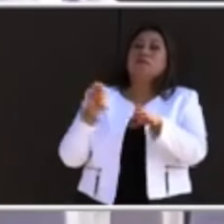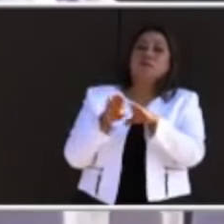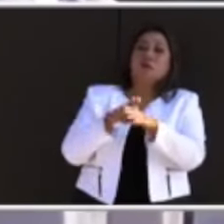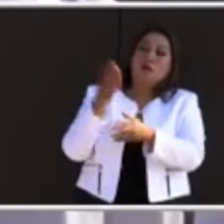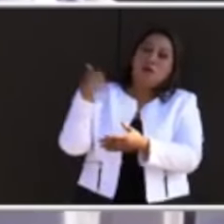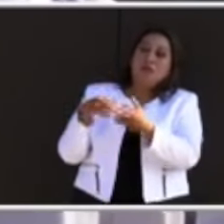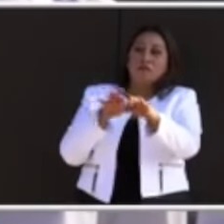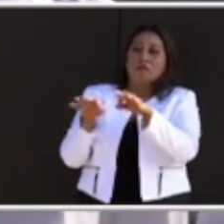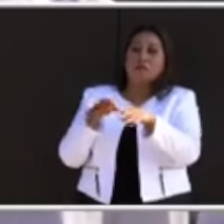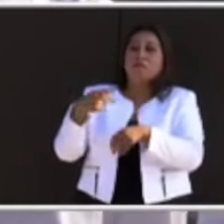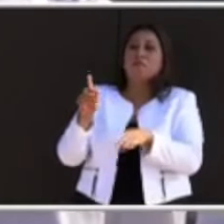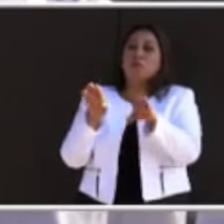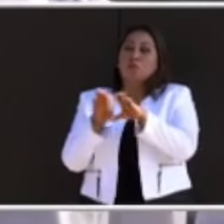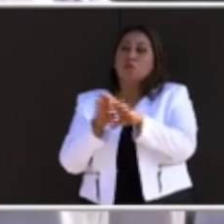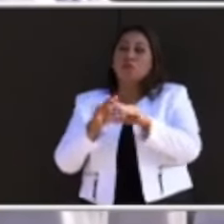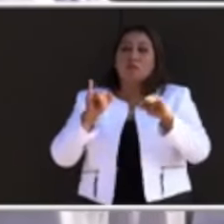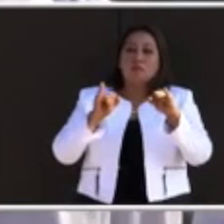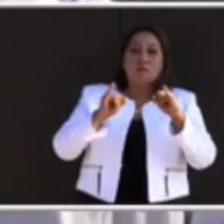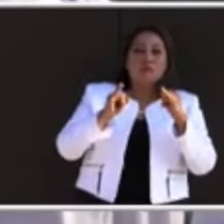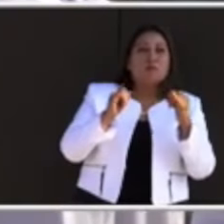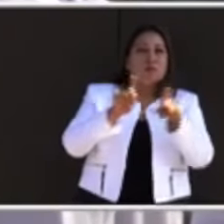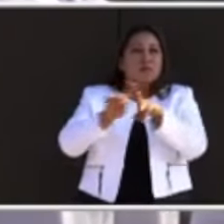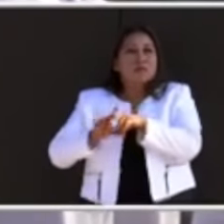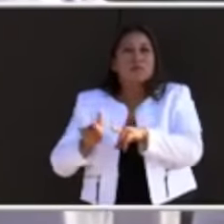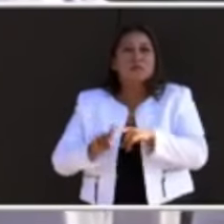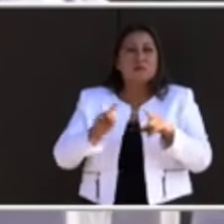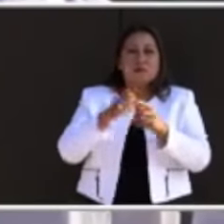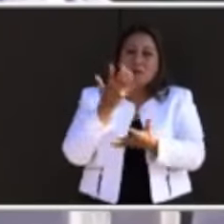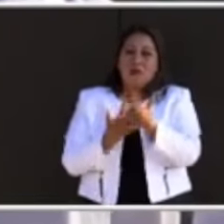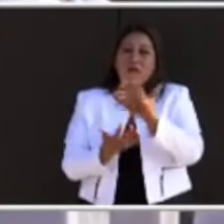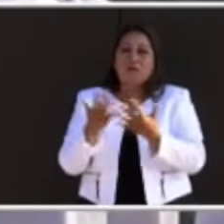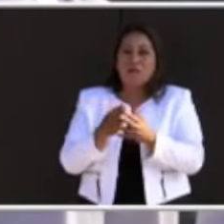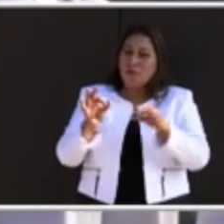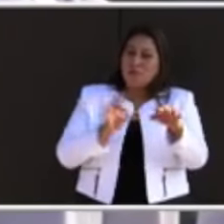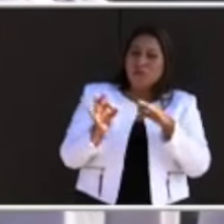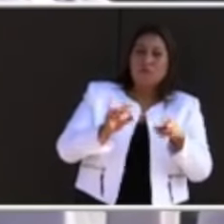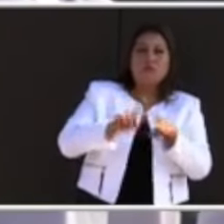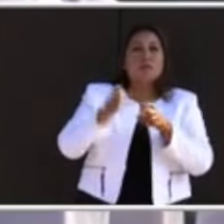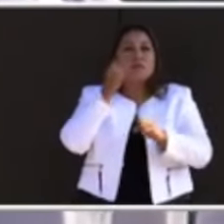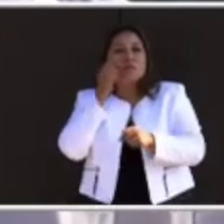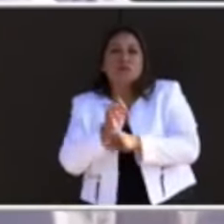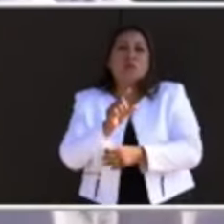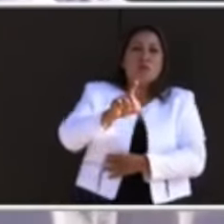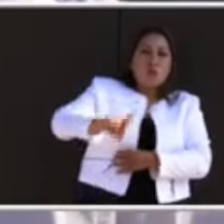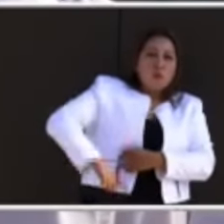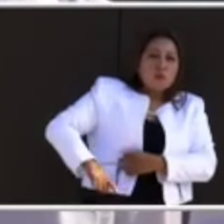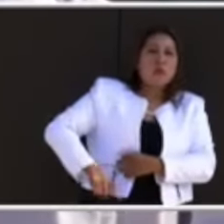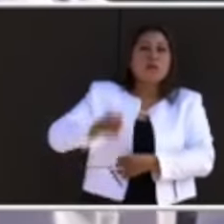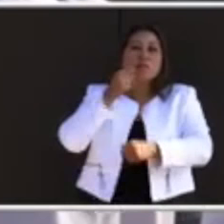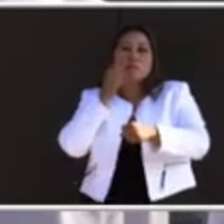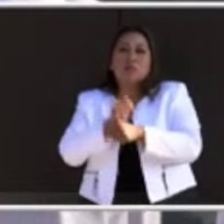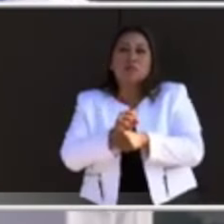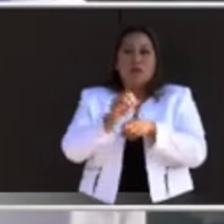en el Instituto de Seguridad y Servicios Sociales de los Trabajadores del Estado, como en la Secretaría de Gobernación del Trabajo, en